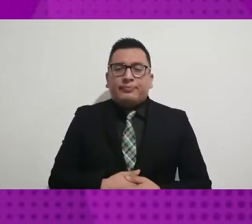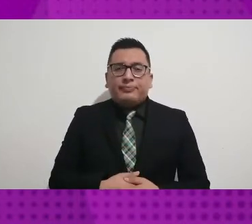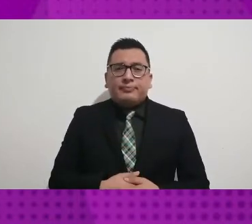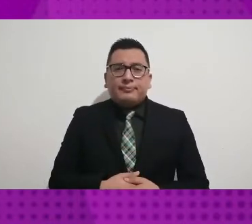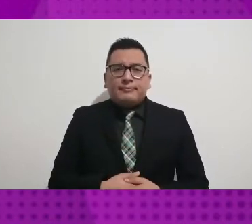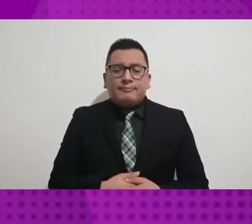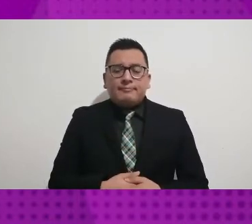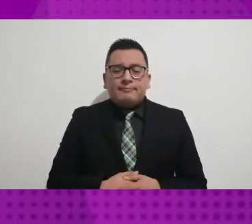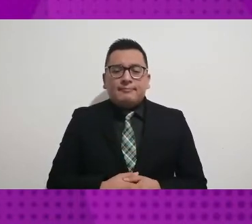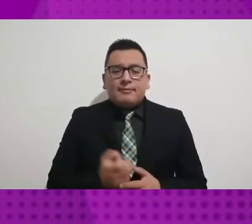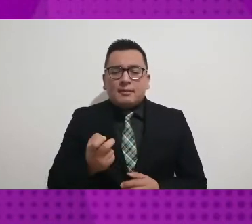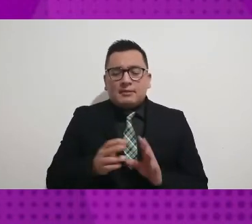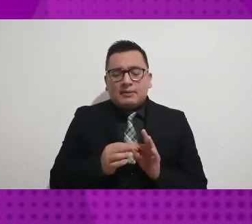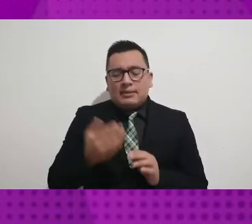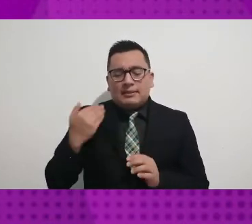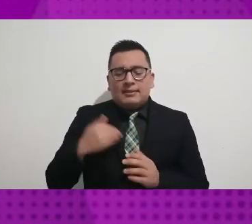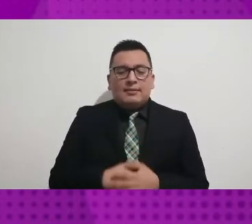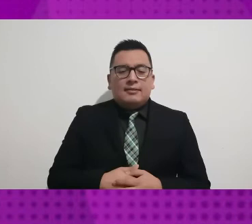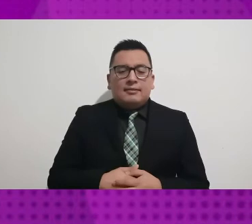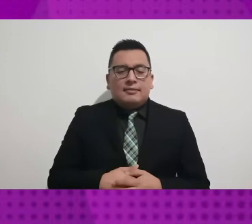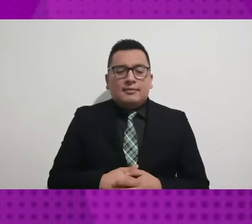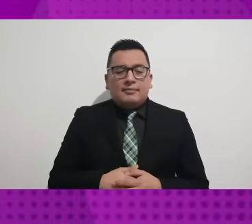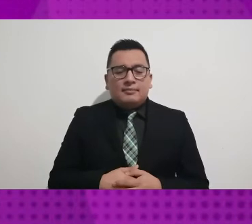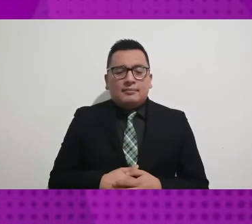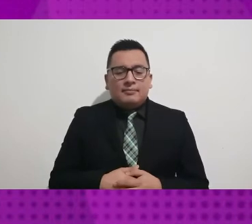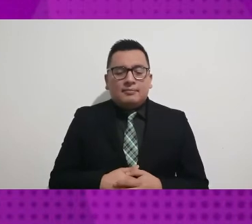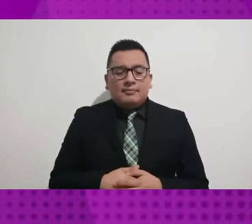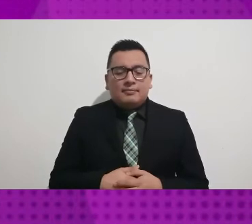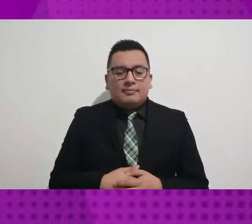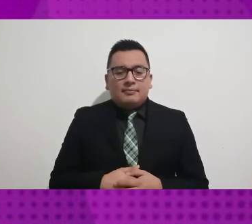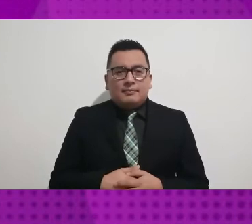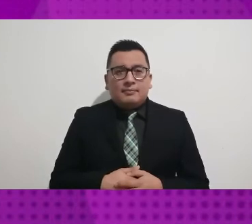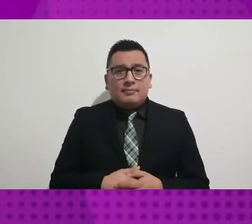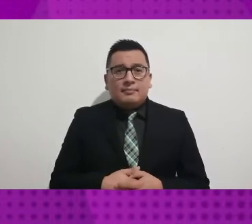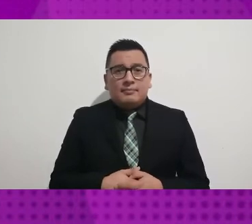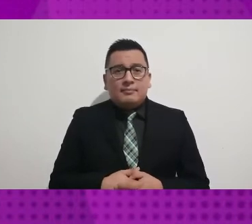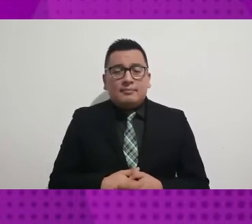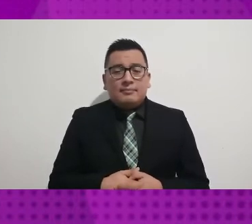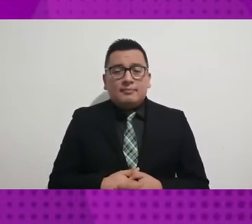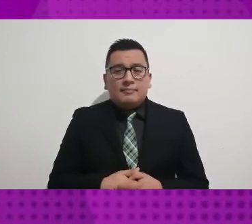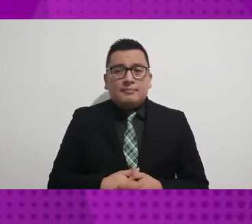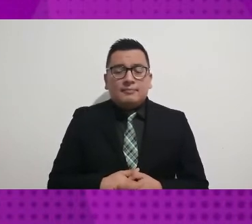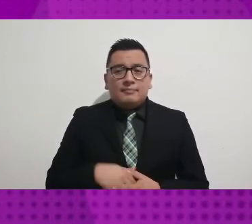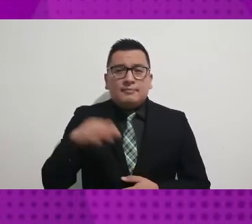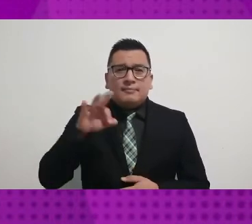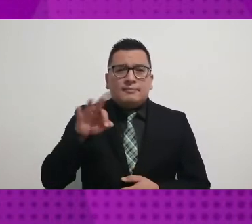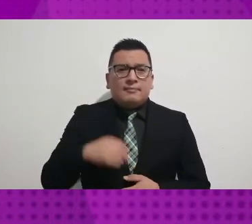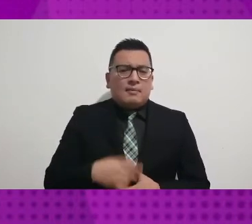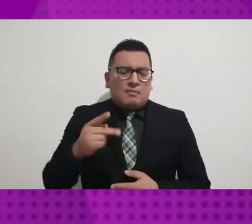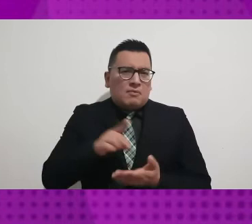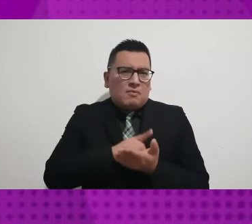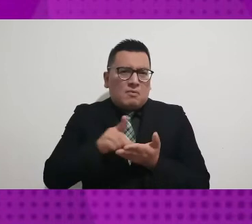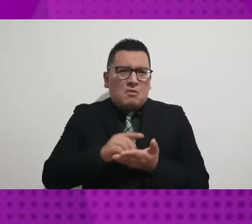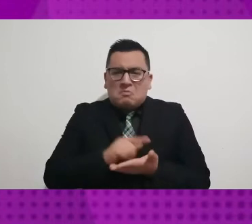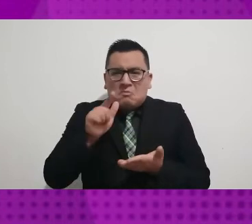los comentarios que hay respecto a lo que comentaba al inicio del programa, que aunque pues